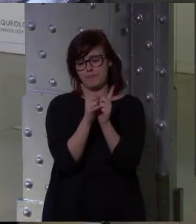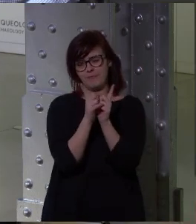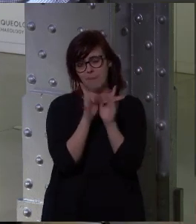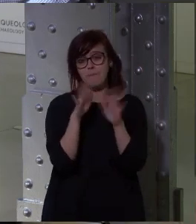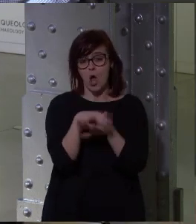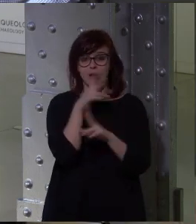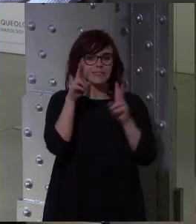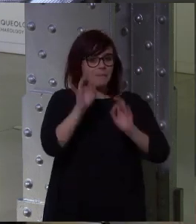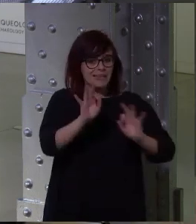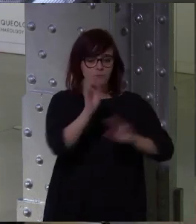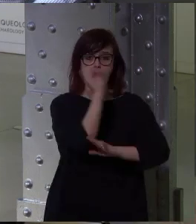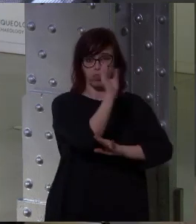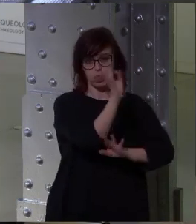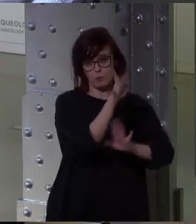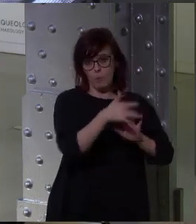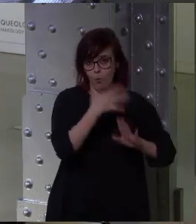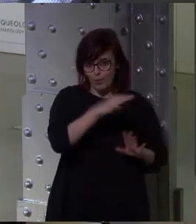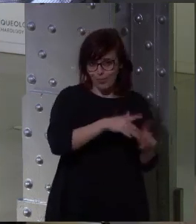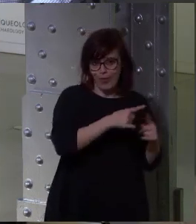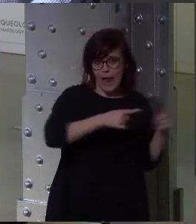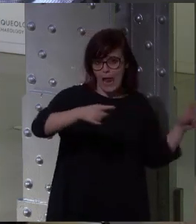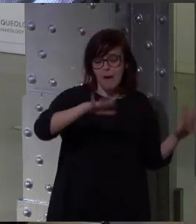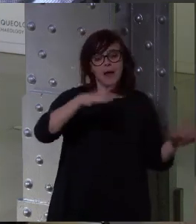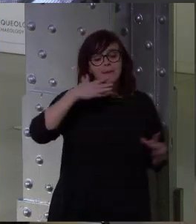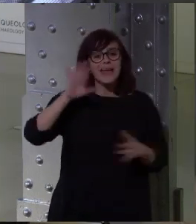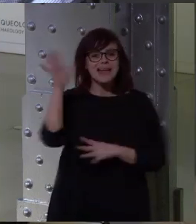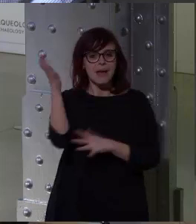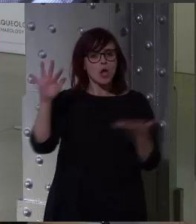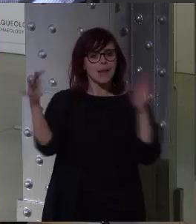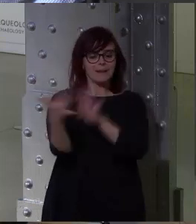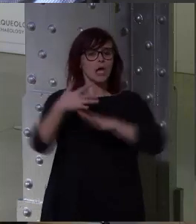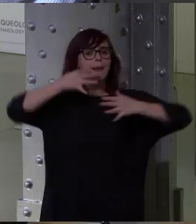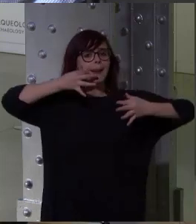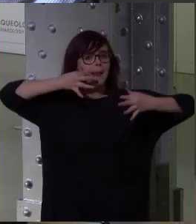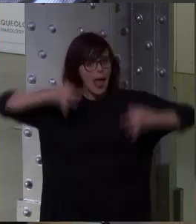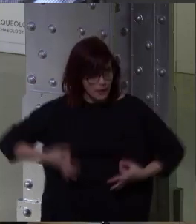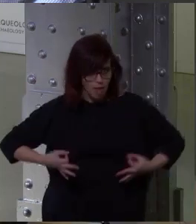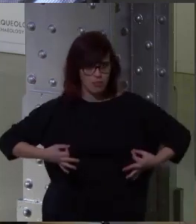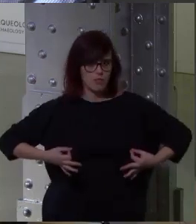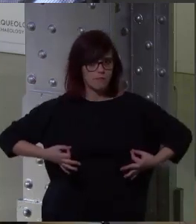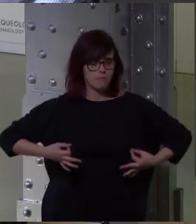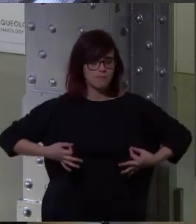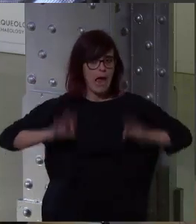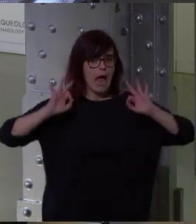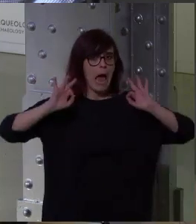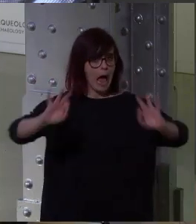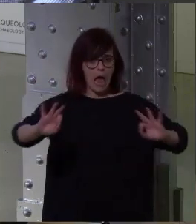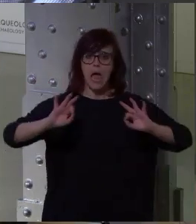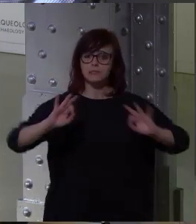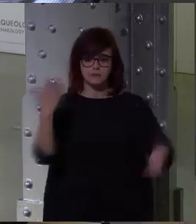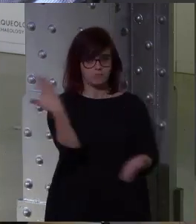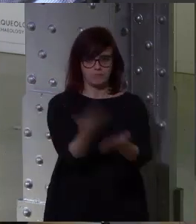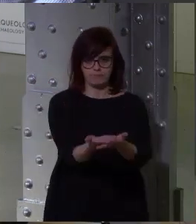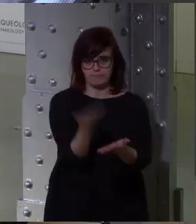una conferencia. El cambio climático es una realidad como un templo. O sea, está demostrado,